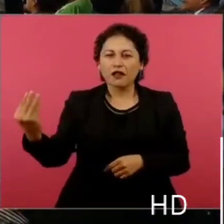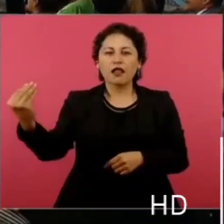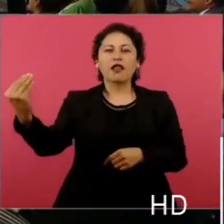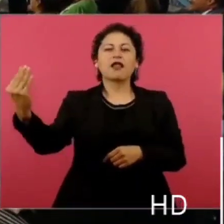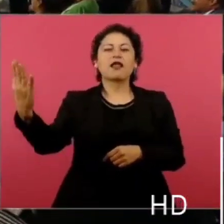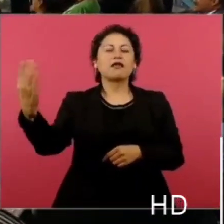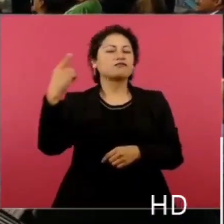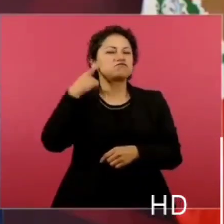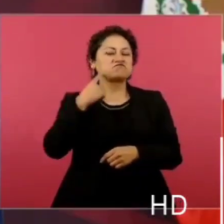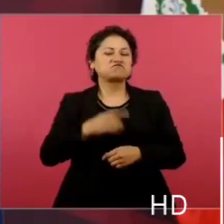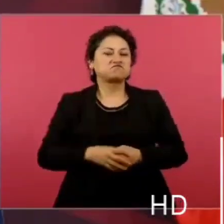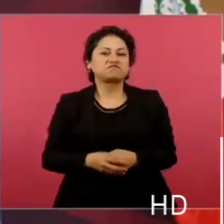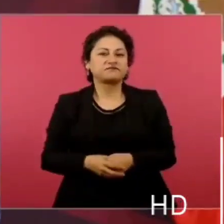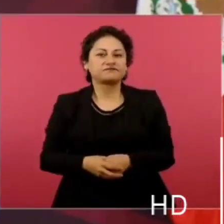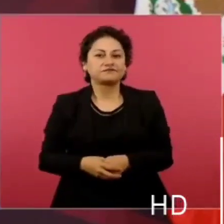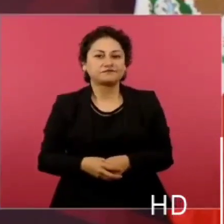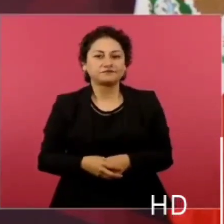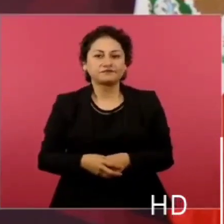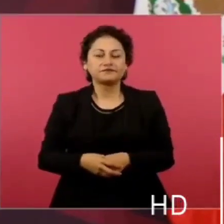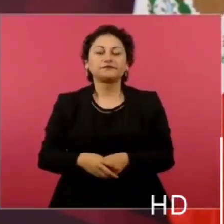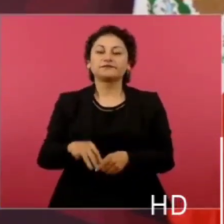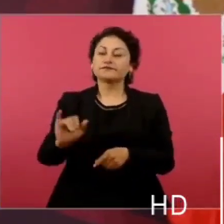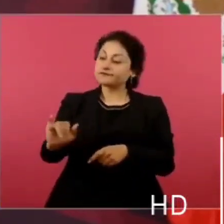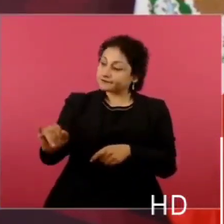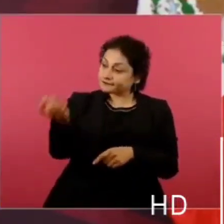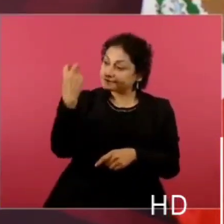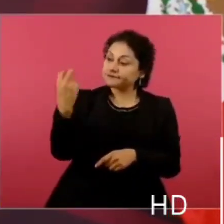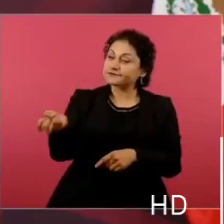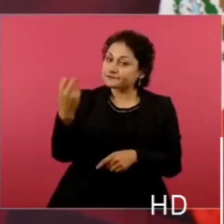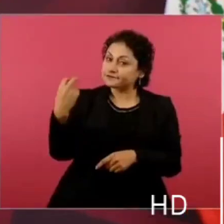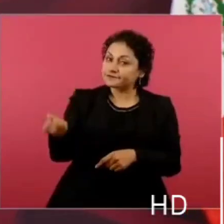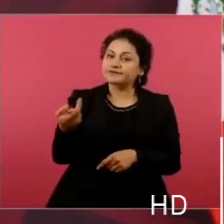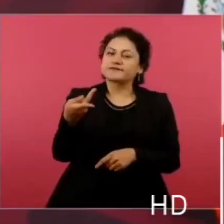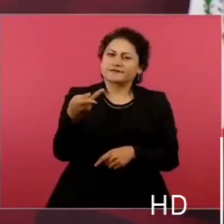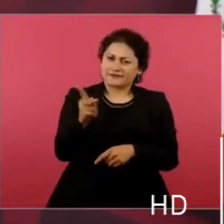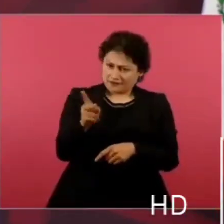Sí, pero sería bueno hacer estas series, ¿no?,